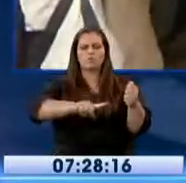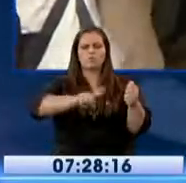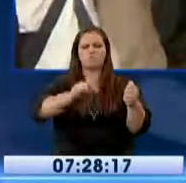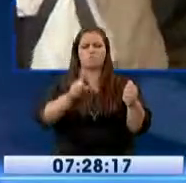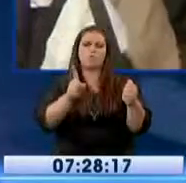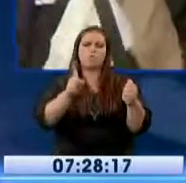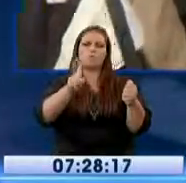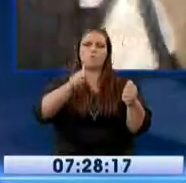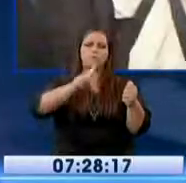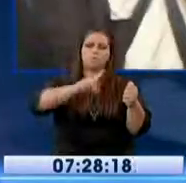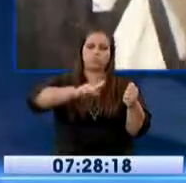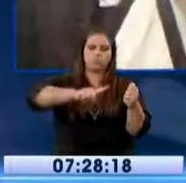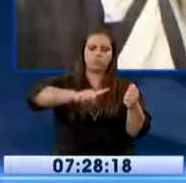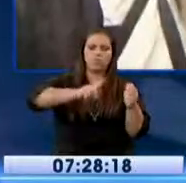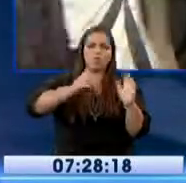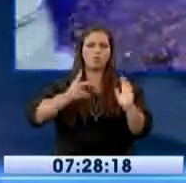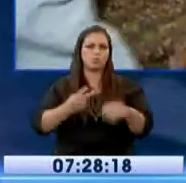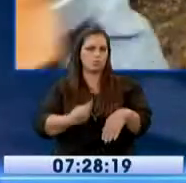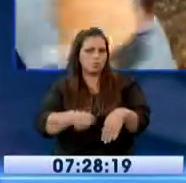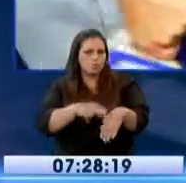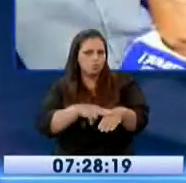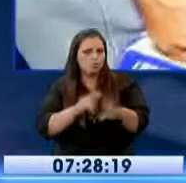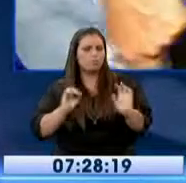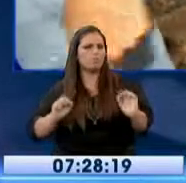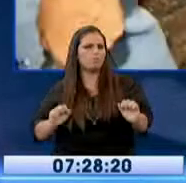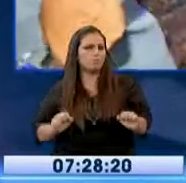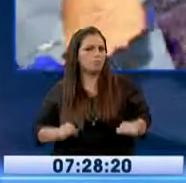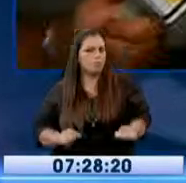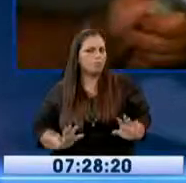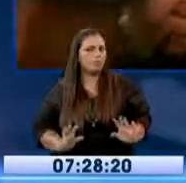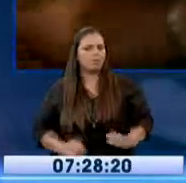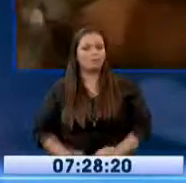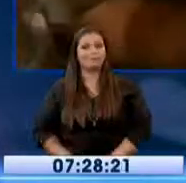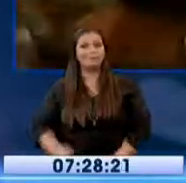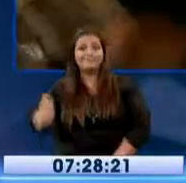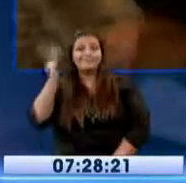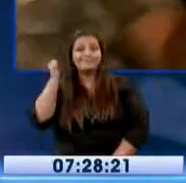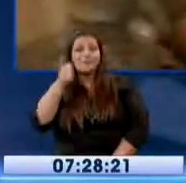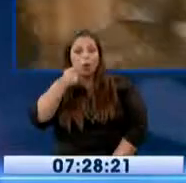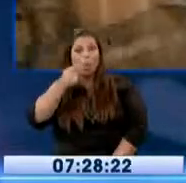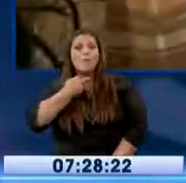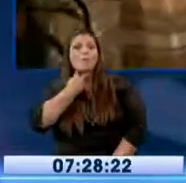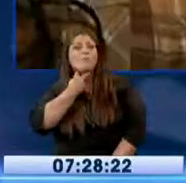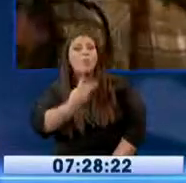ayer respondía, dice que voy atrasado. Y yo prefiero verlo atrasado